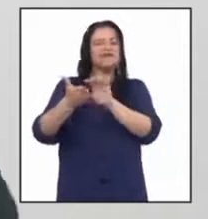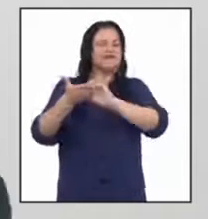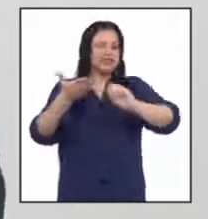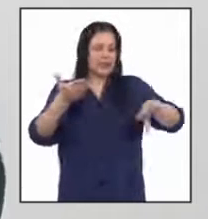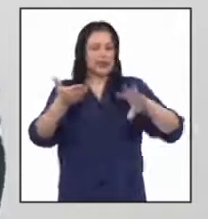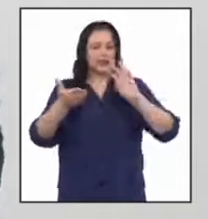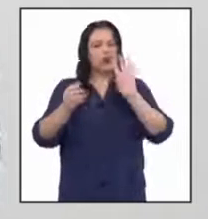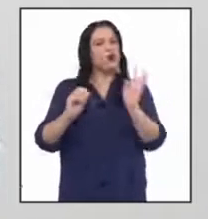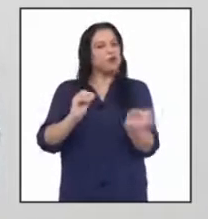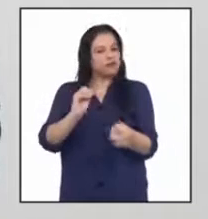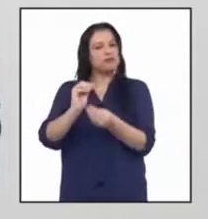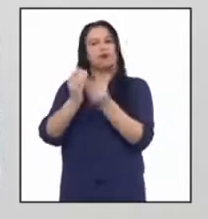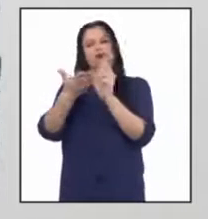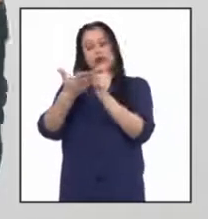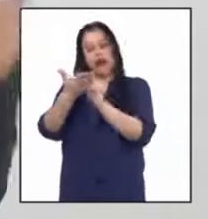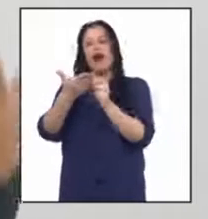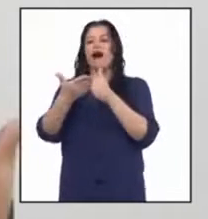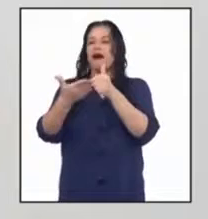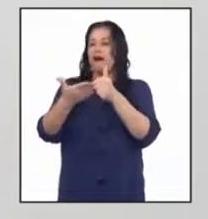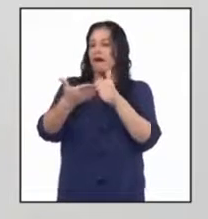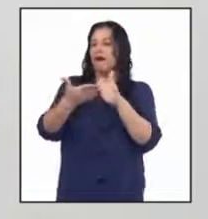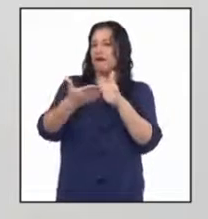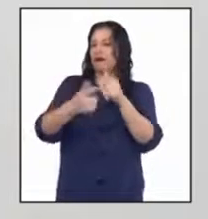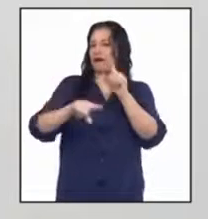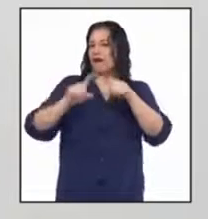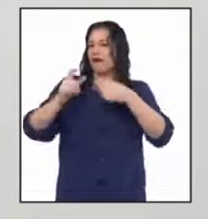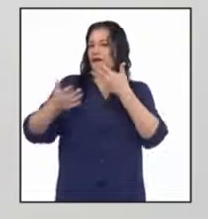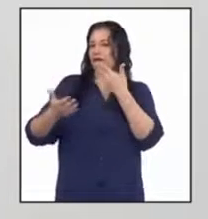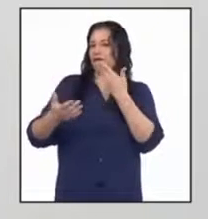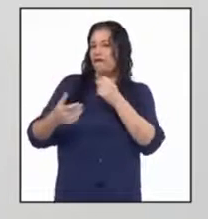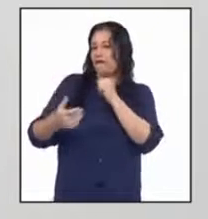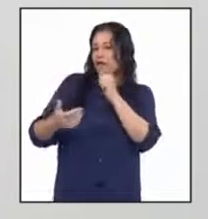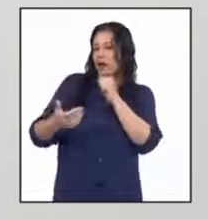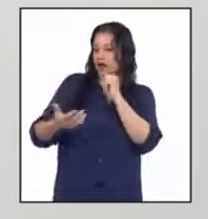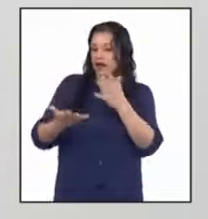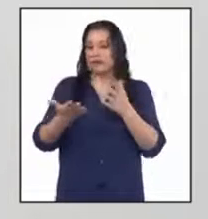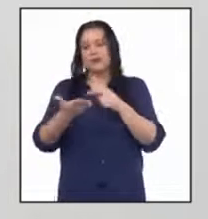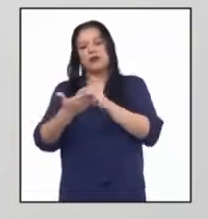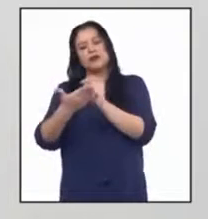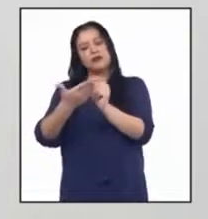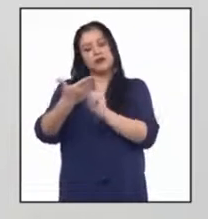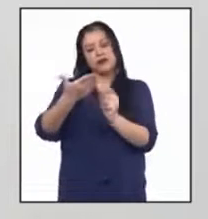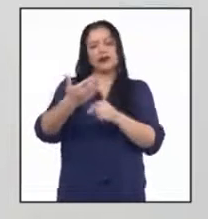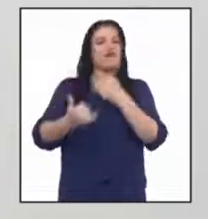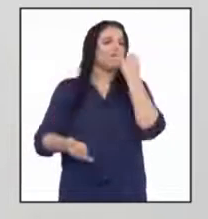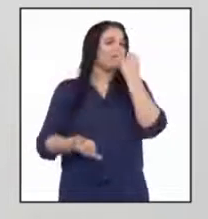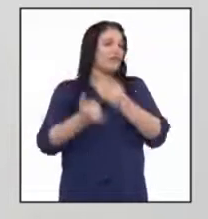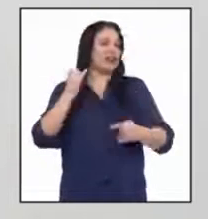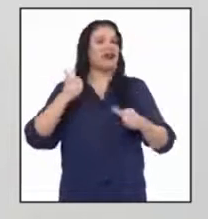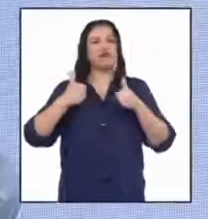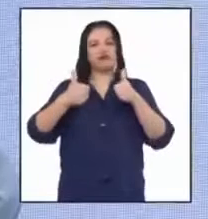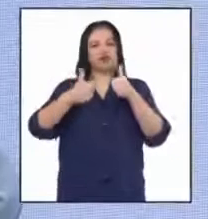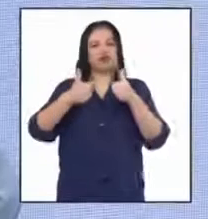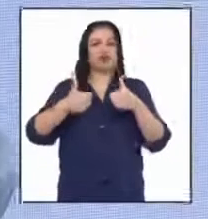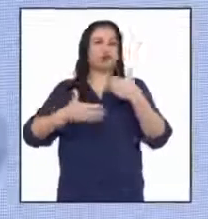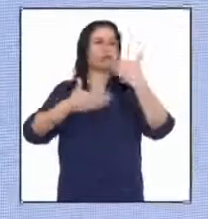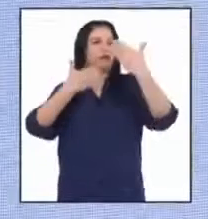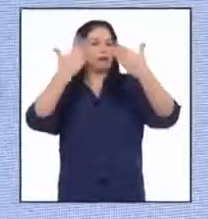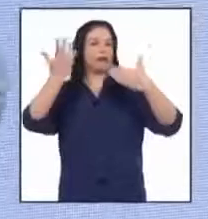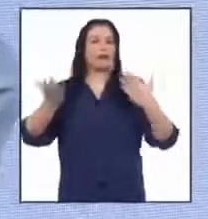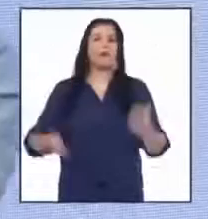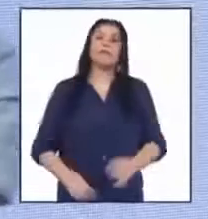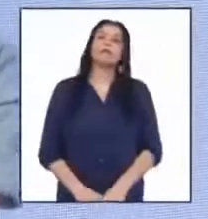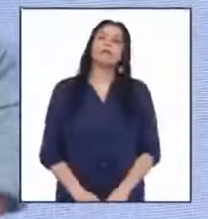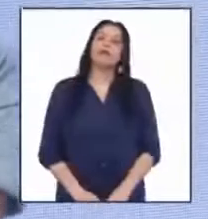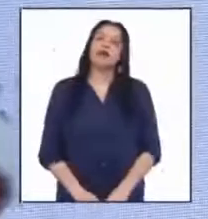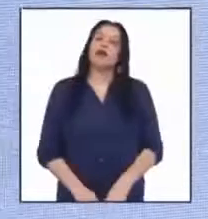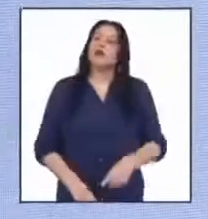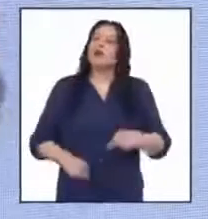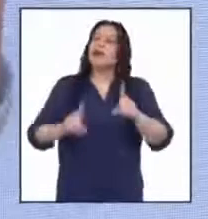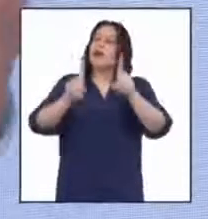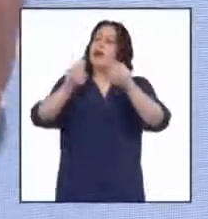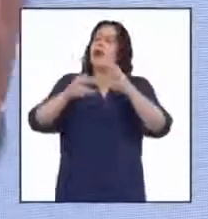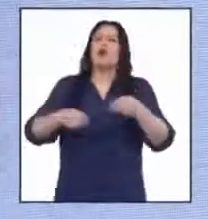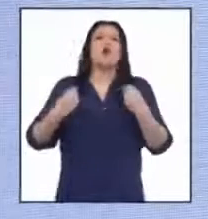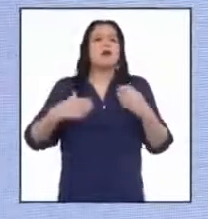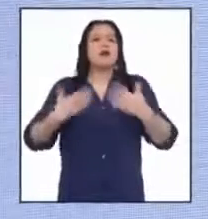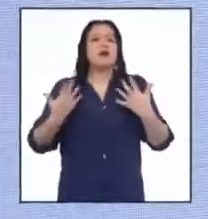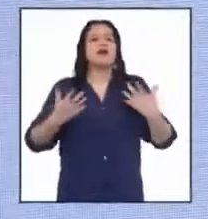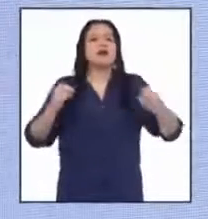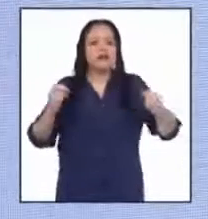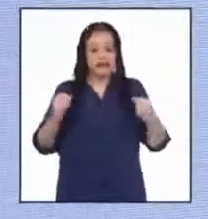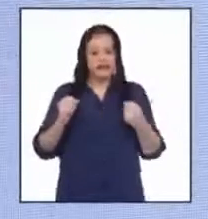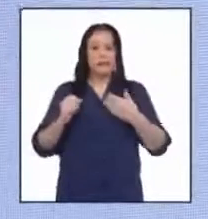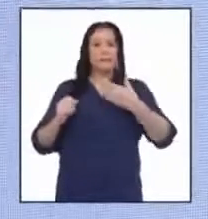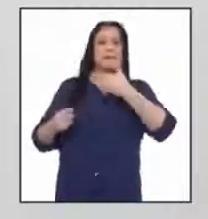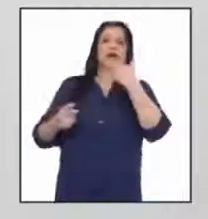y agregando cosas faltantes para así darle forma final a tu monólogo. Profesora, ¿y cómo puedo hacer más llamativo